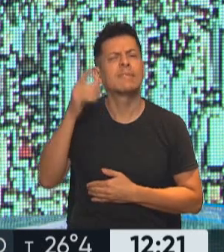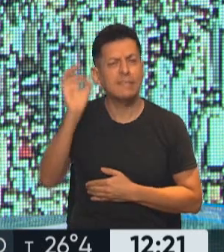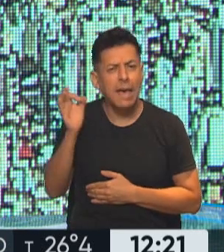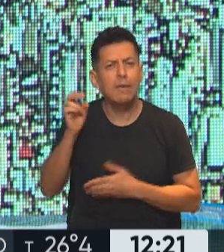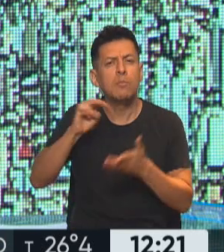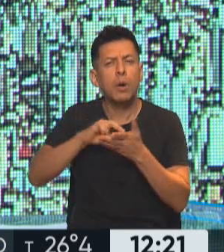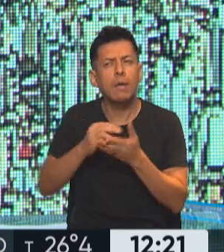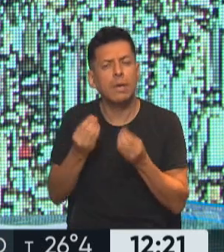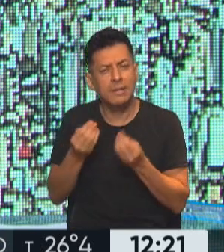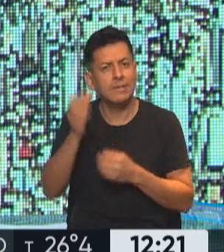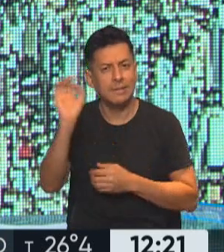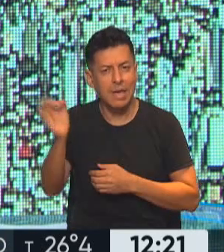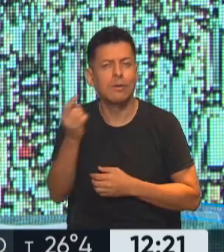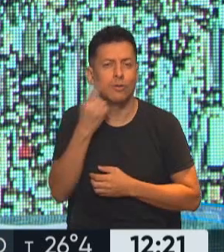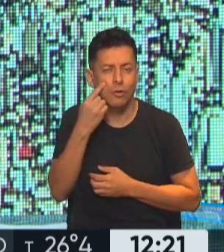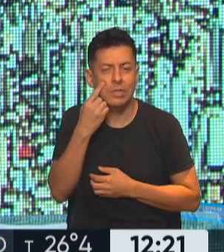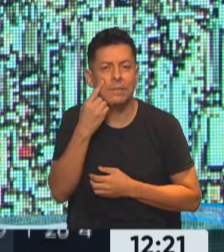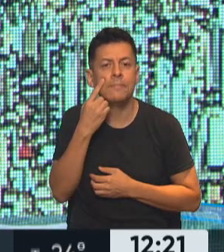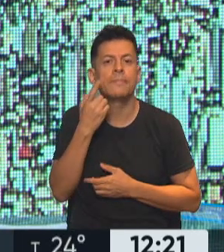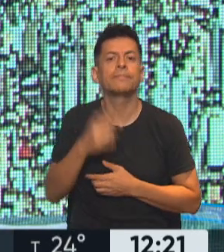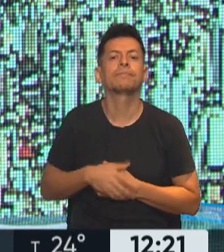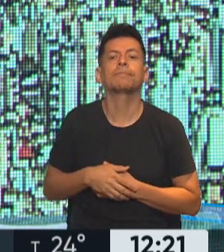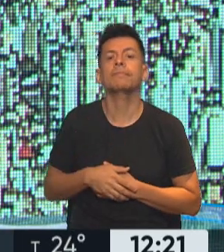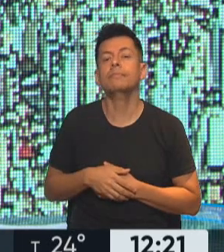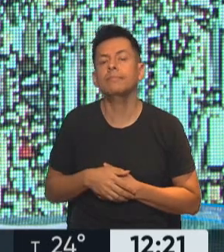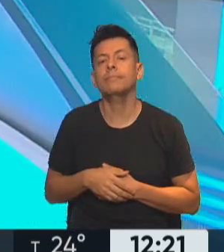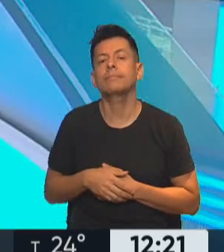de los problemas que genera esto y la necesidad que sean estos sectores los que hagan su aporte. Raúl,